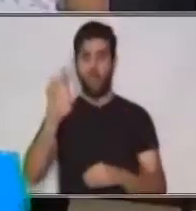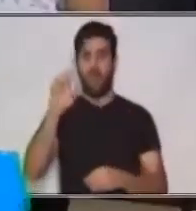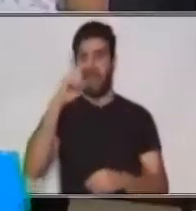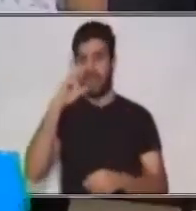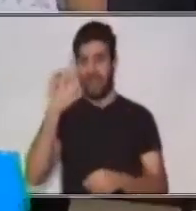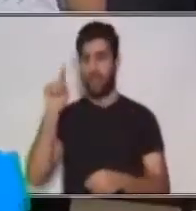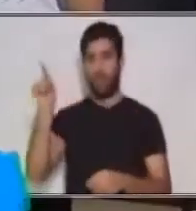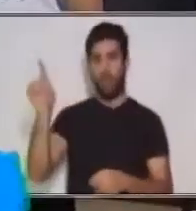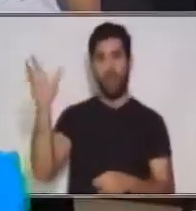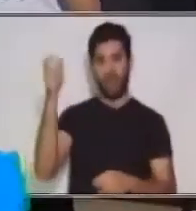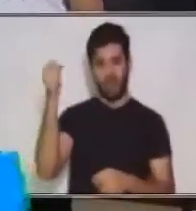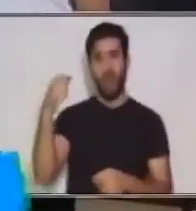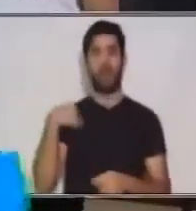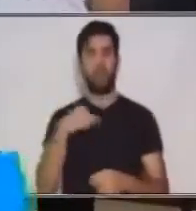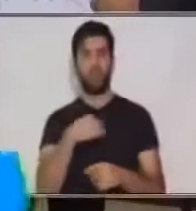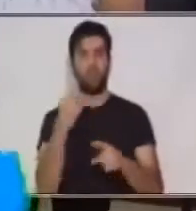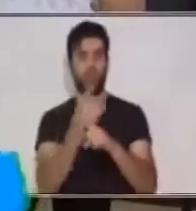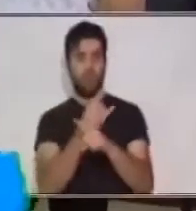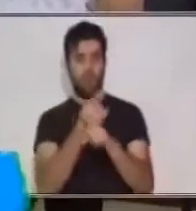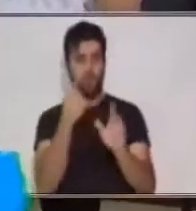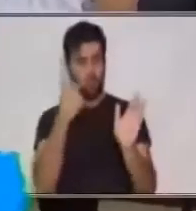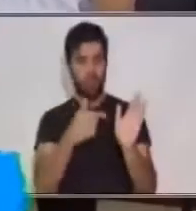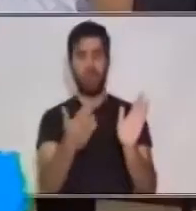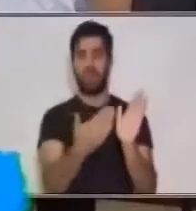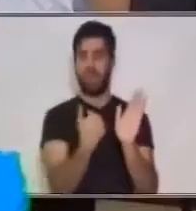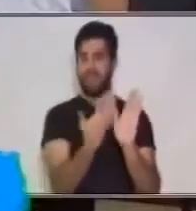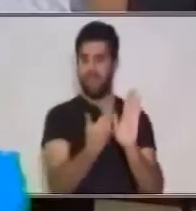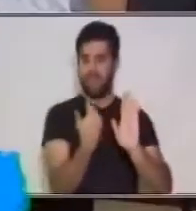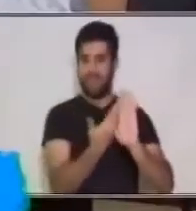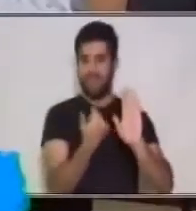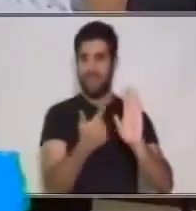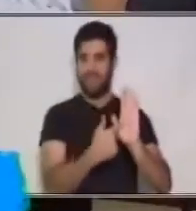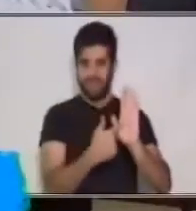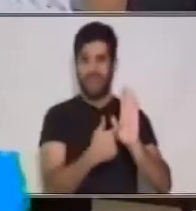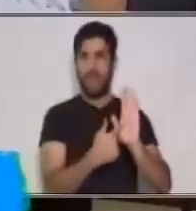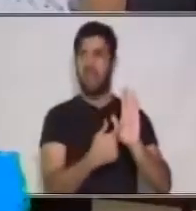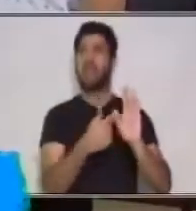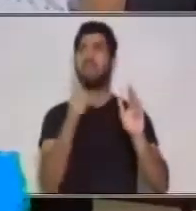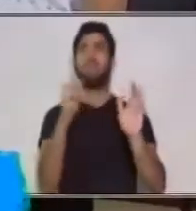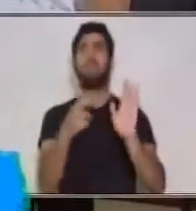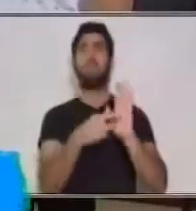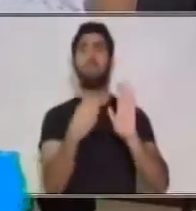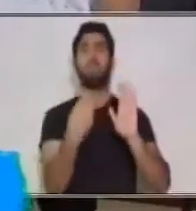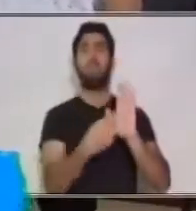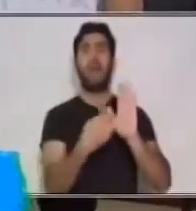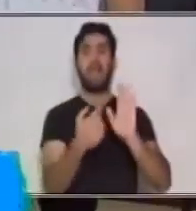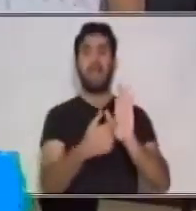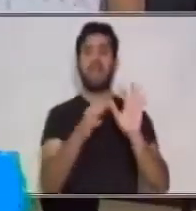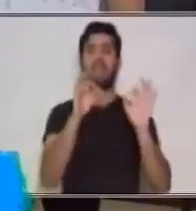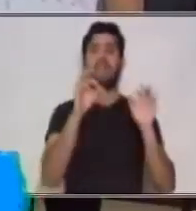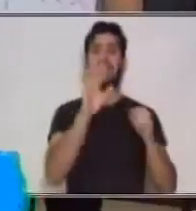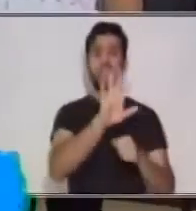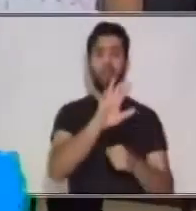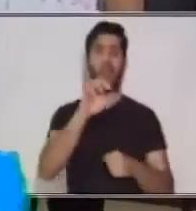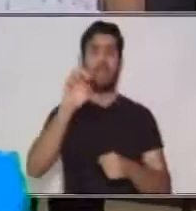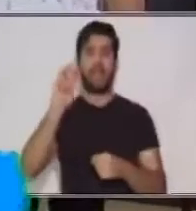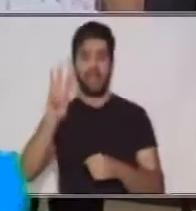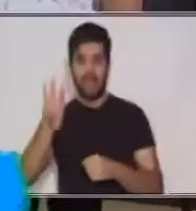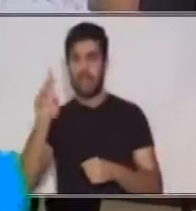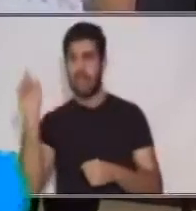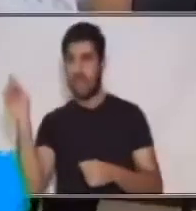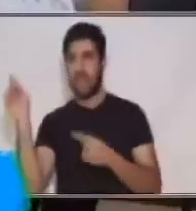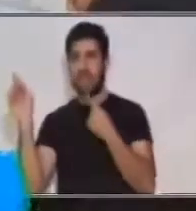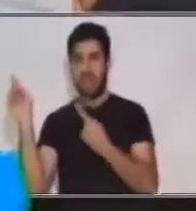¿sí?, nuestra guía de autoaprendizaje. Nuestro tema de hoy se encuentra en la página 53, ¿sí? Y acá